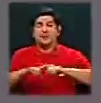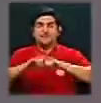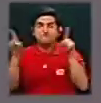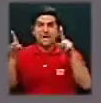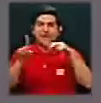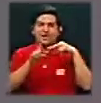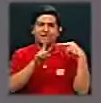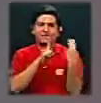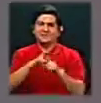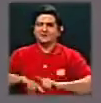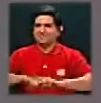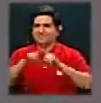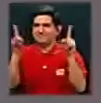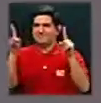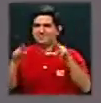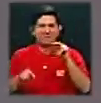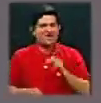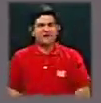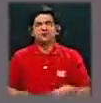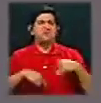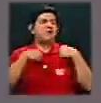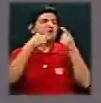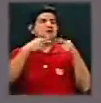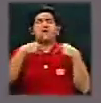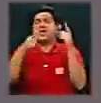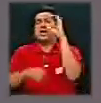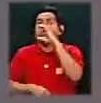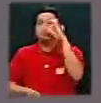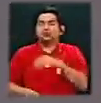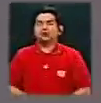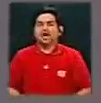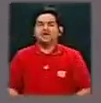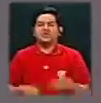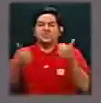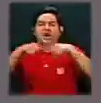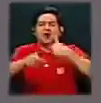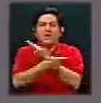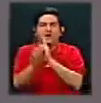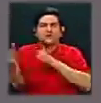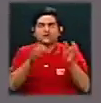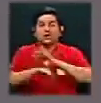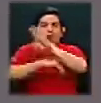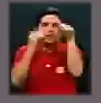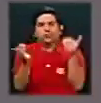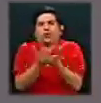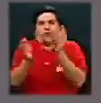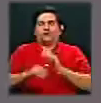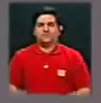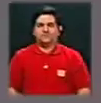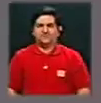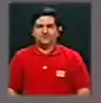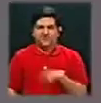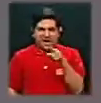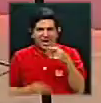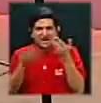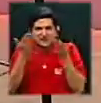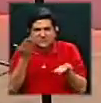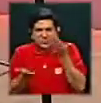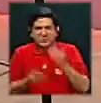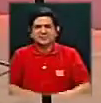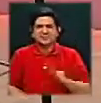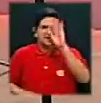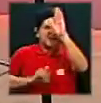una óptica distinta, que no sea andar a la casa de tratados de libre comercio con media humanidad. Ese es el esquema, digamos, que se tuvo que